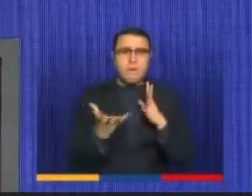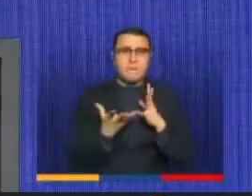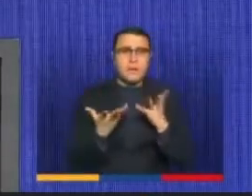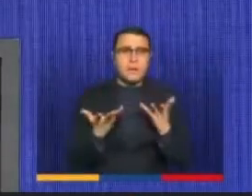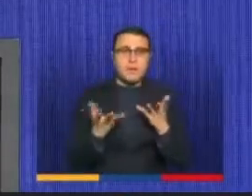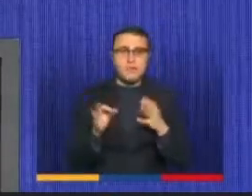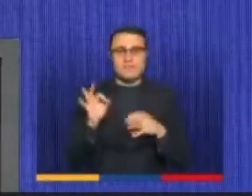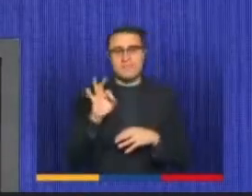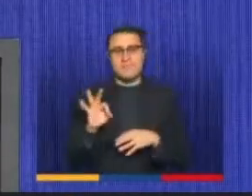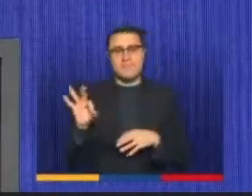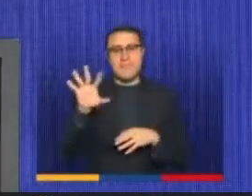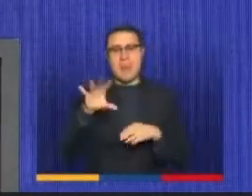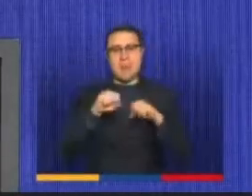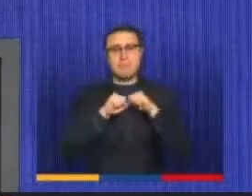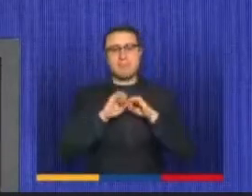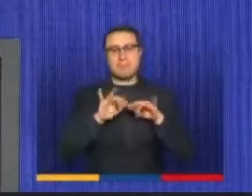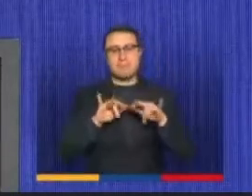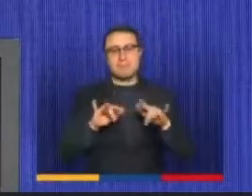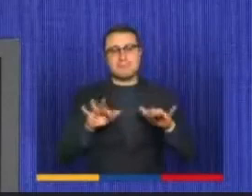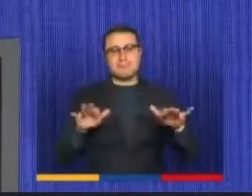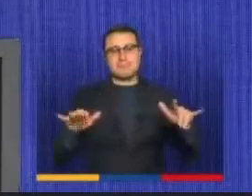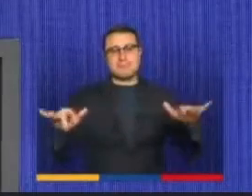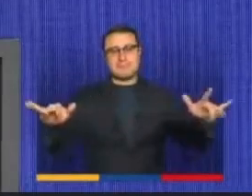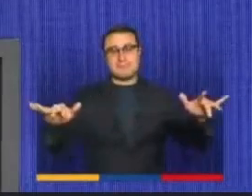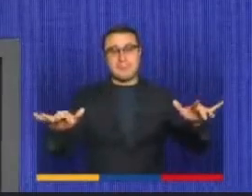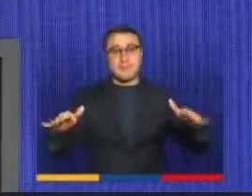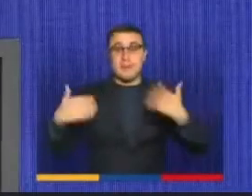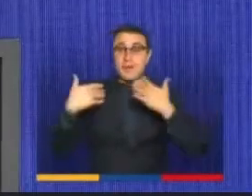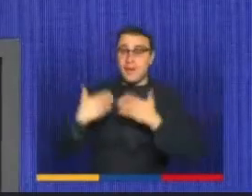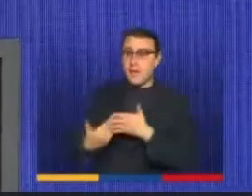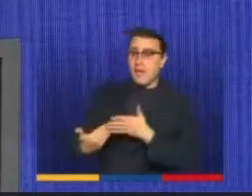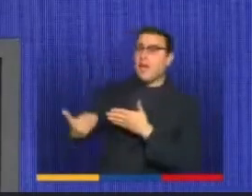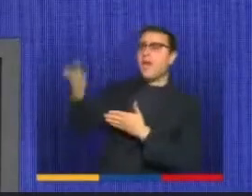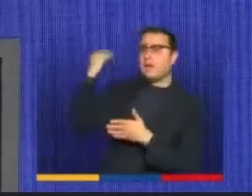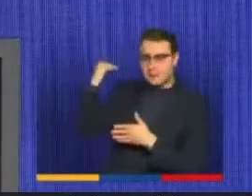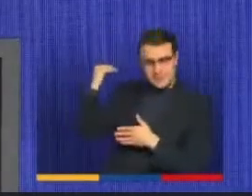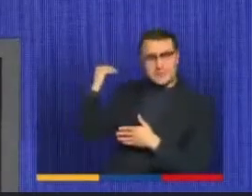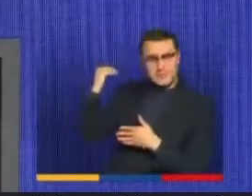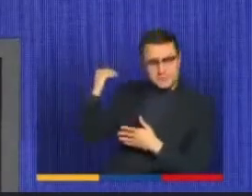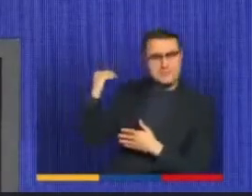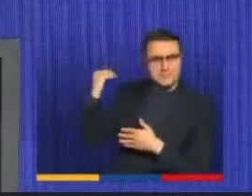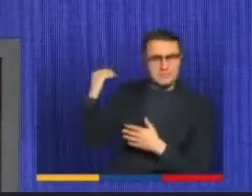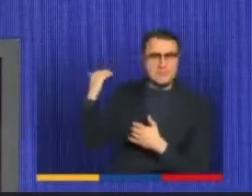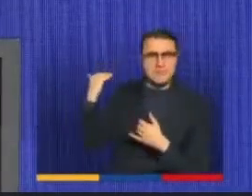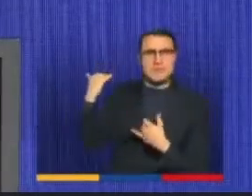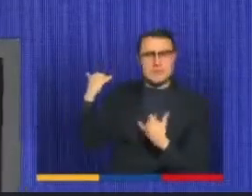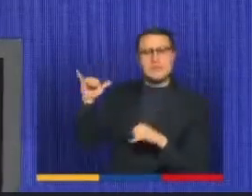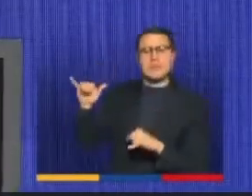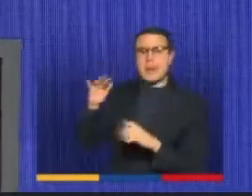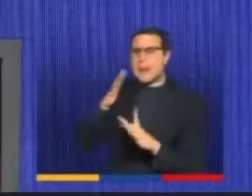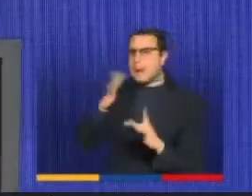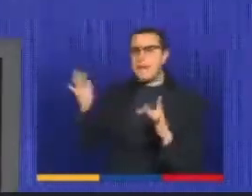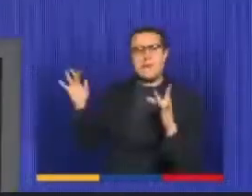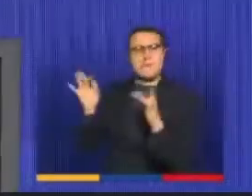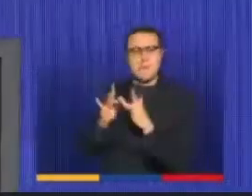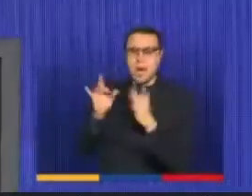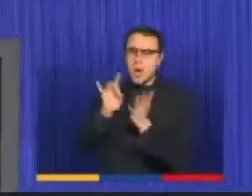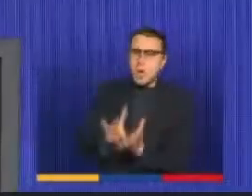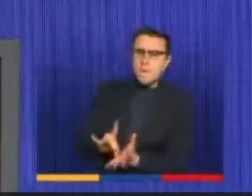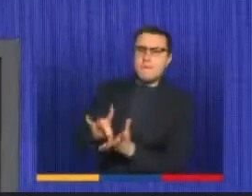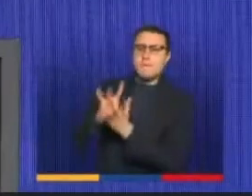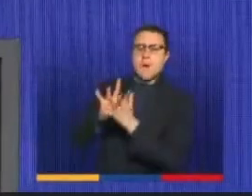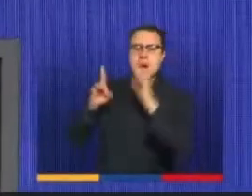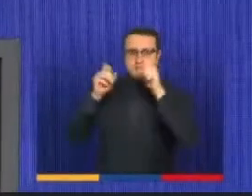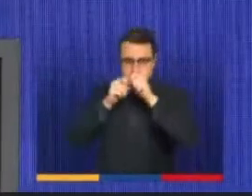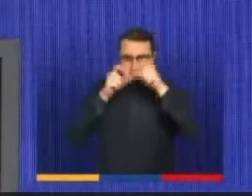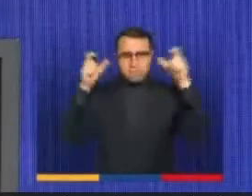virus. Ya se venía discutiendo desde Alma Alta la pertinencia de los modelos